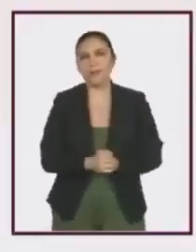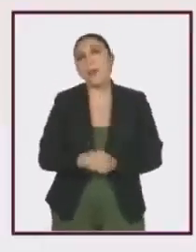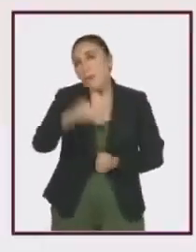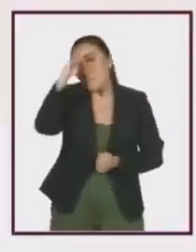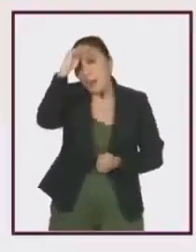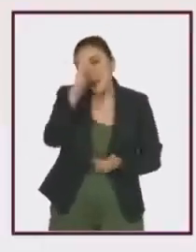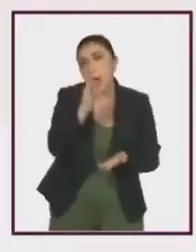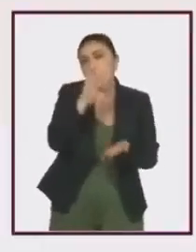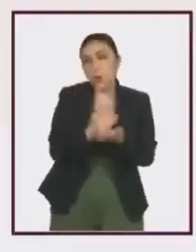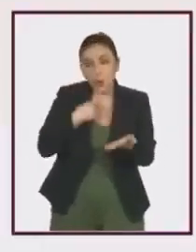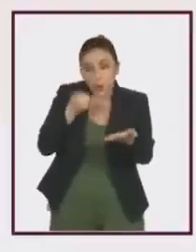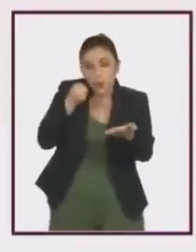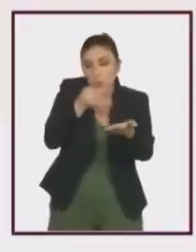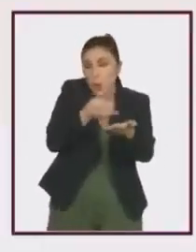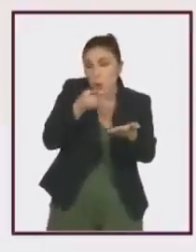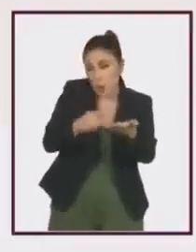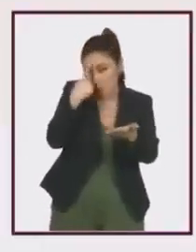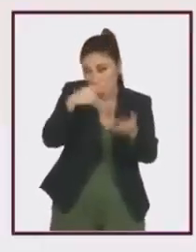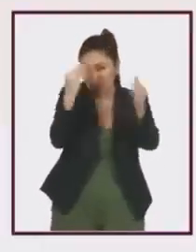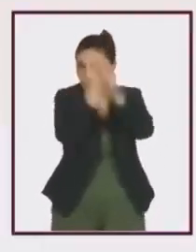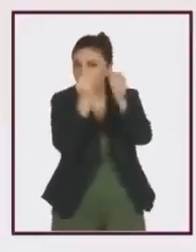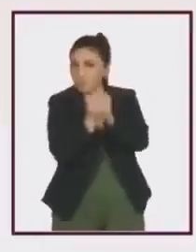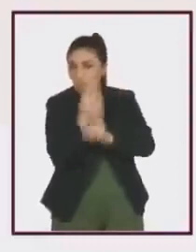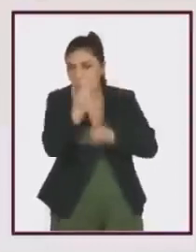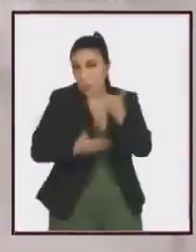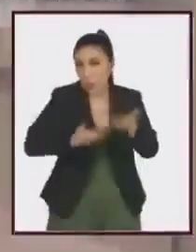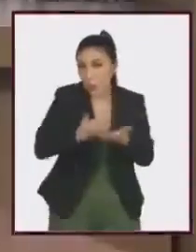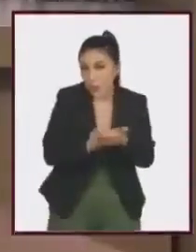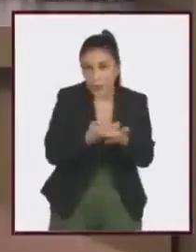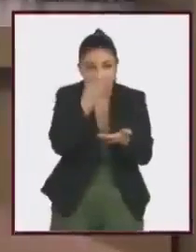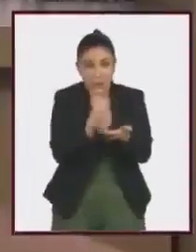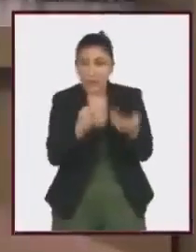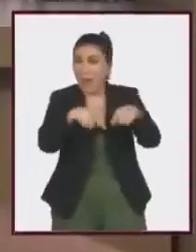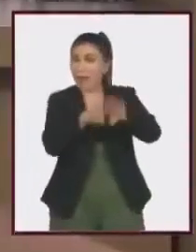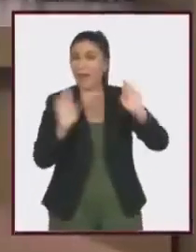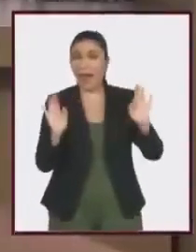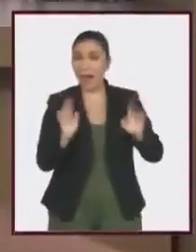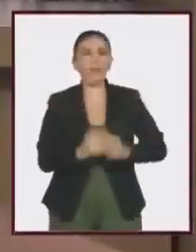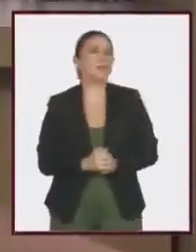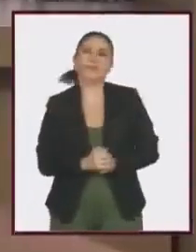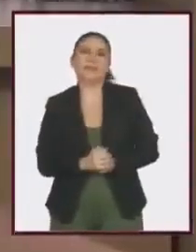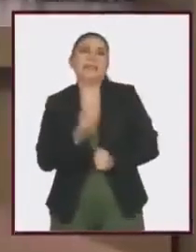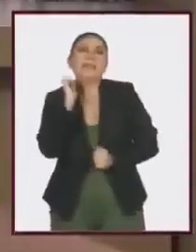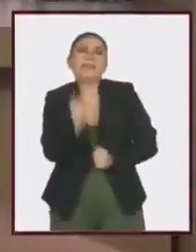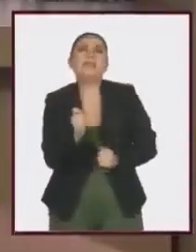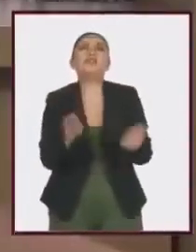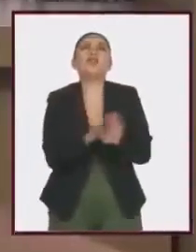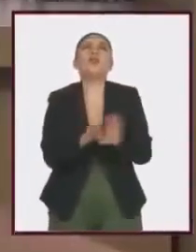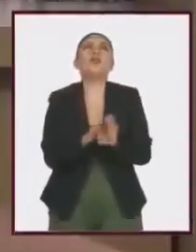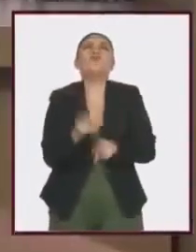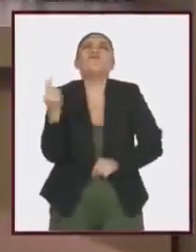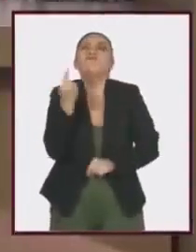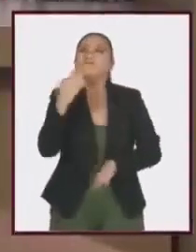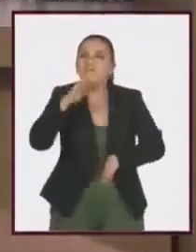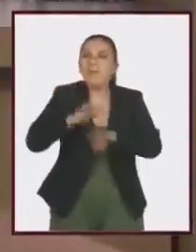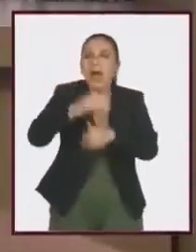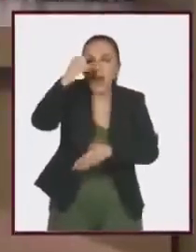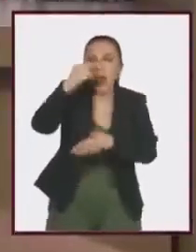de enriquecer la propuesta curricular por sí misma. Básicamente de lo que se trata es